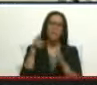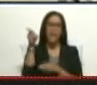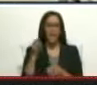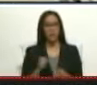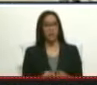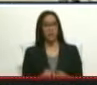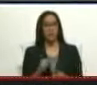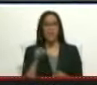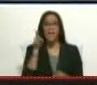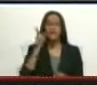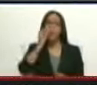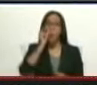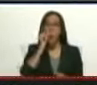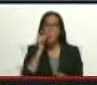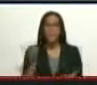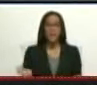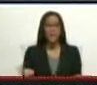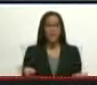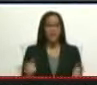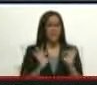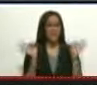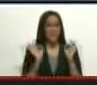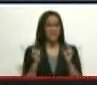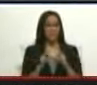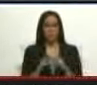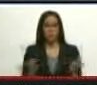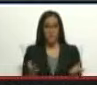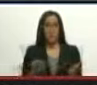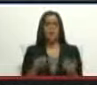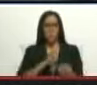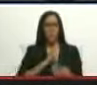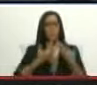Al-Assad era un hombre anónimo, empresario,